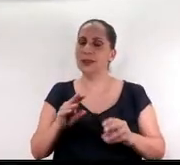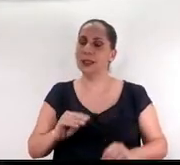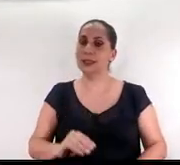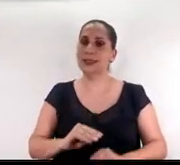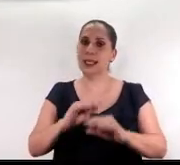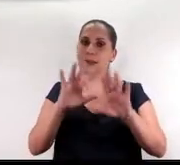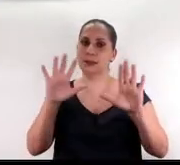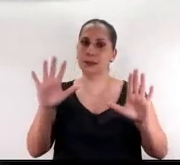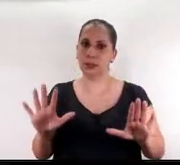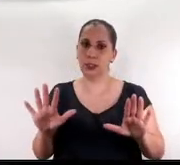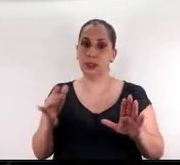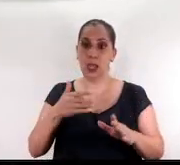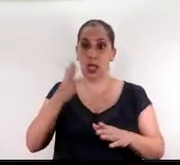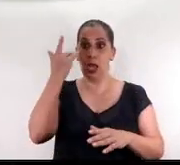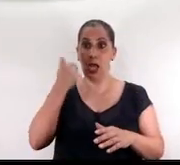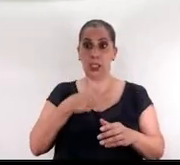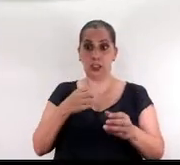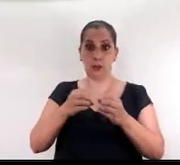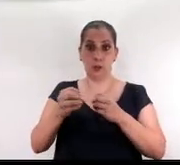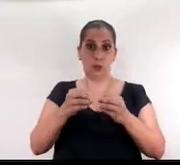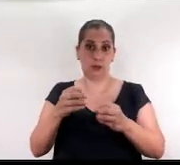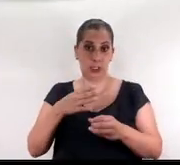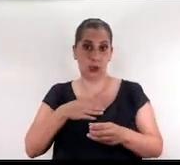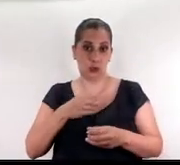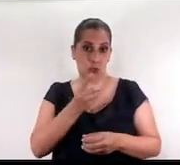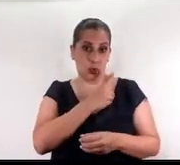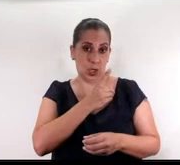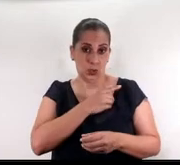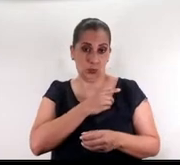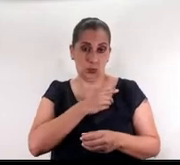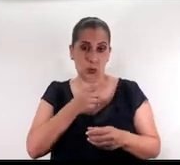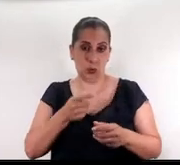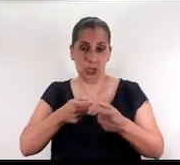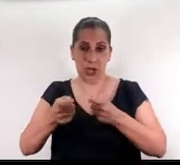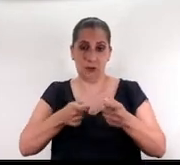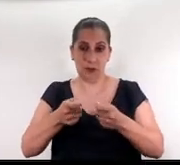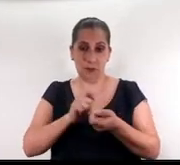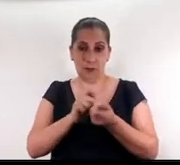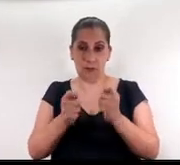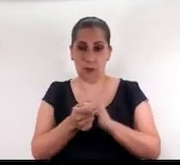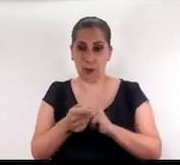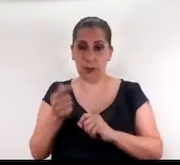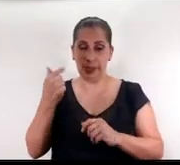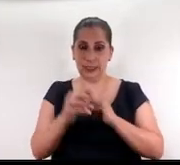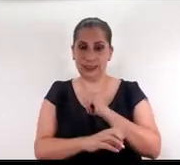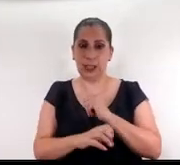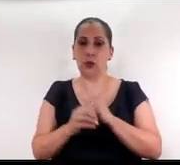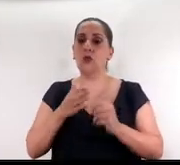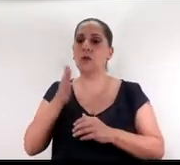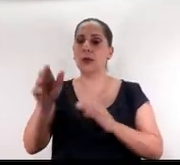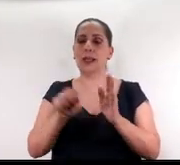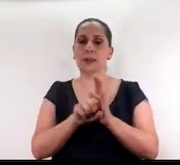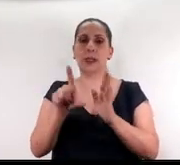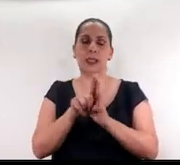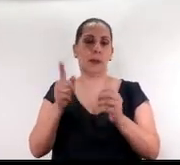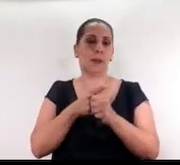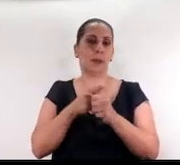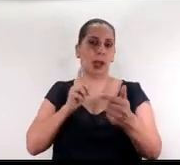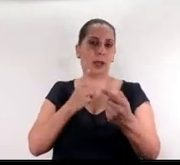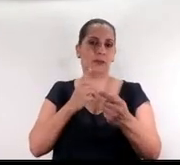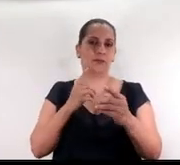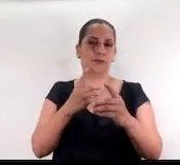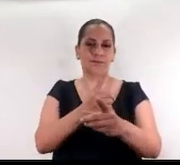mi oficina, cuando yo era director de Reforma del Estado, se envió a la Asamblea Legislativa y fui a defender a la Asamblea Legislativa la primera ley de concesión